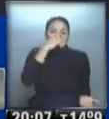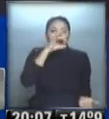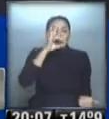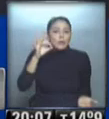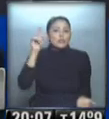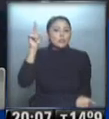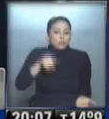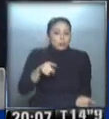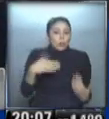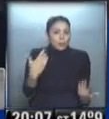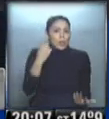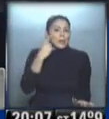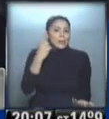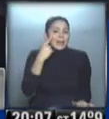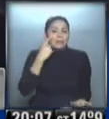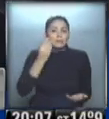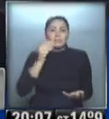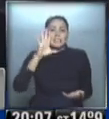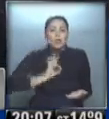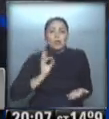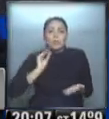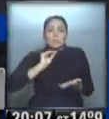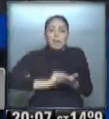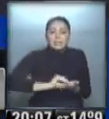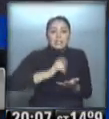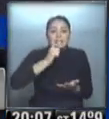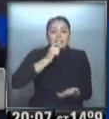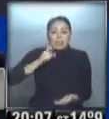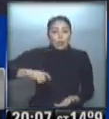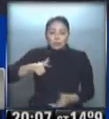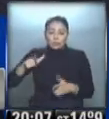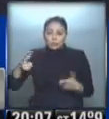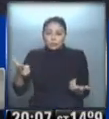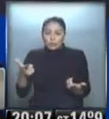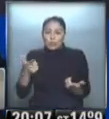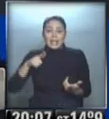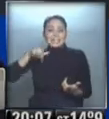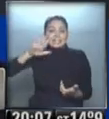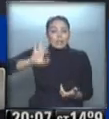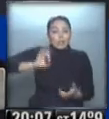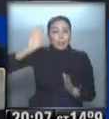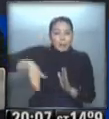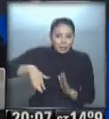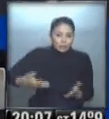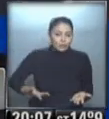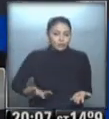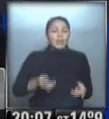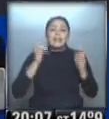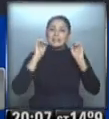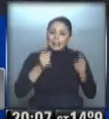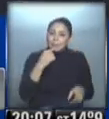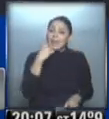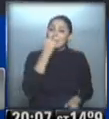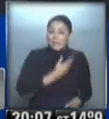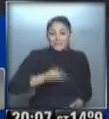70% de posibilidades de vivir 5 años que en caso que no tenga ningún tipo de seguro médico. Dijo también